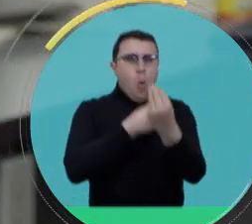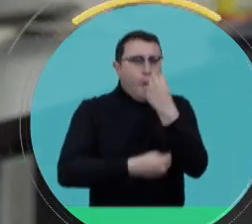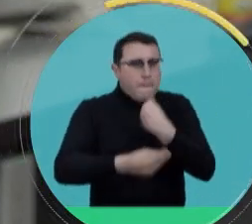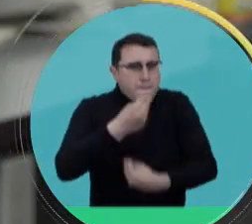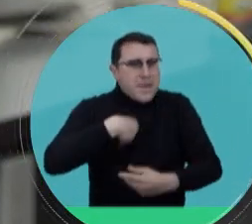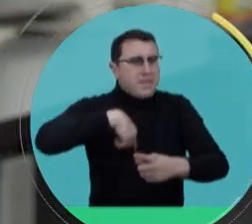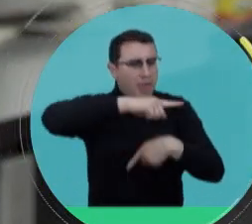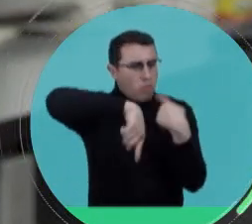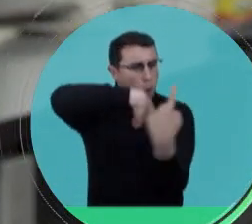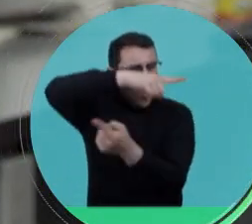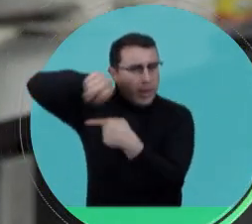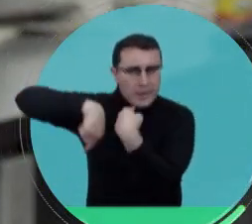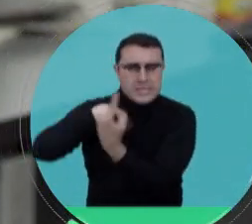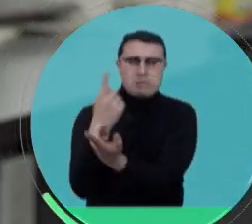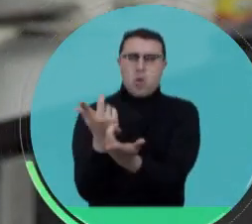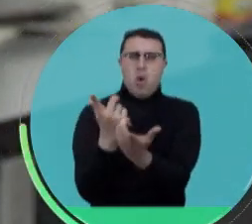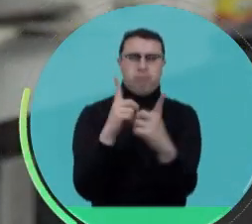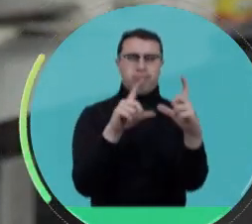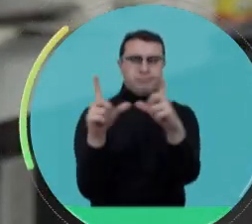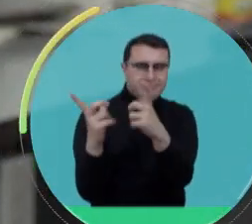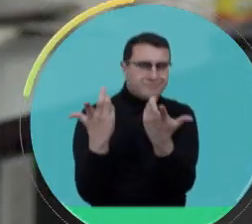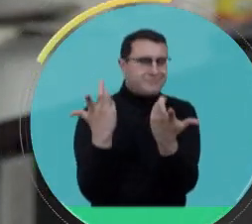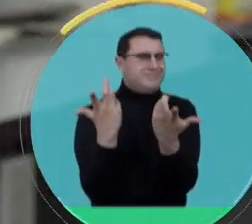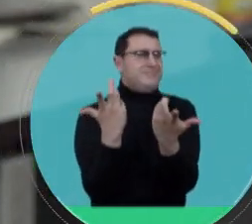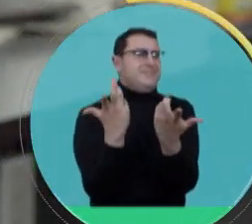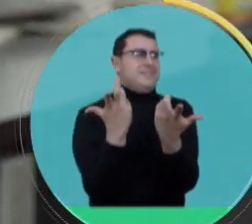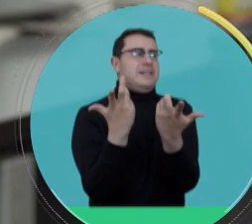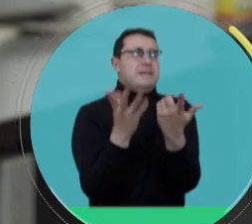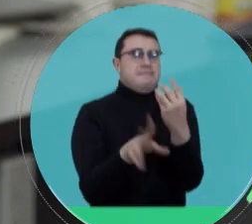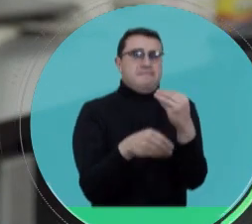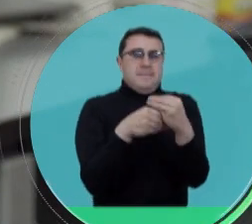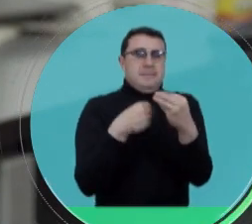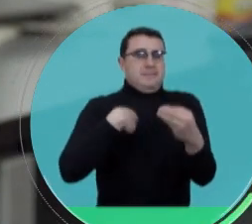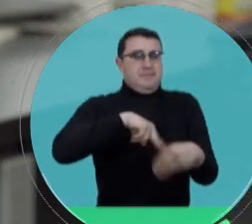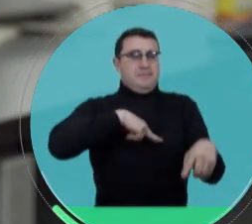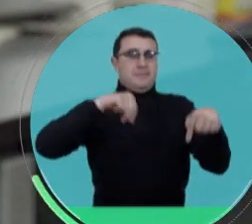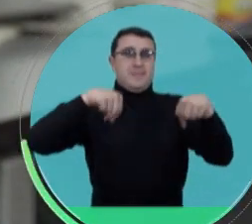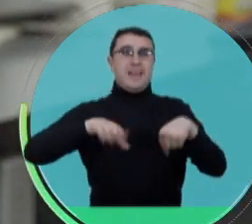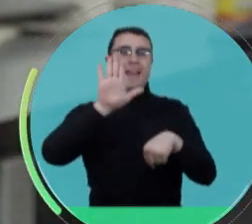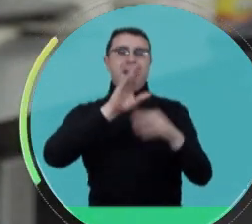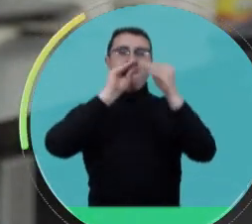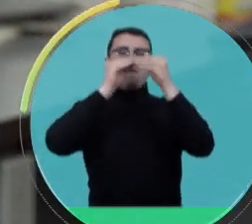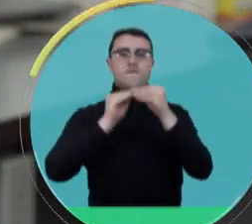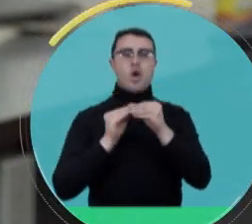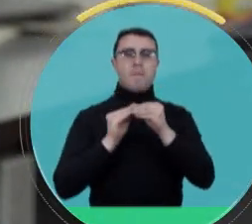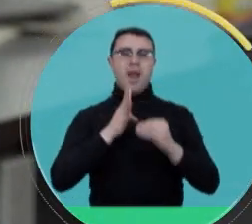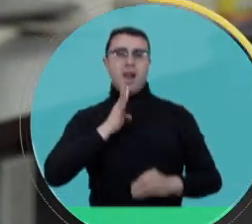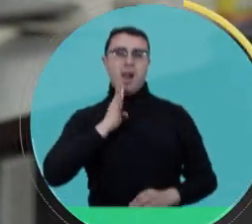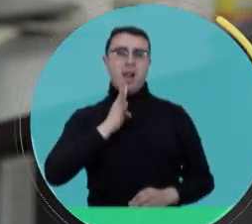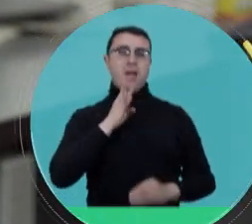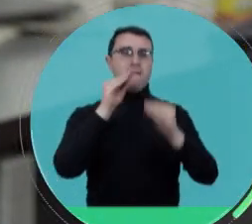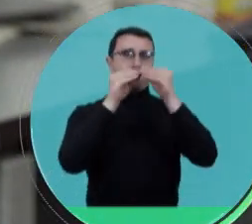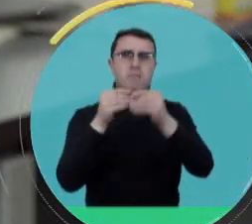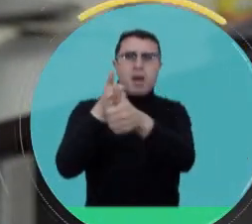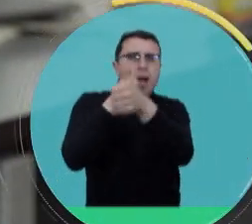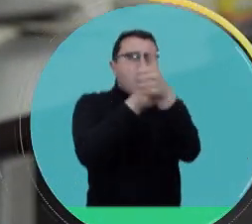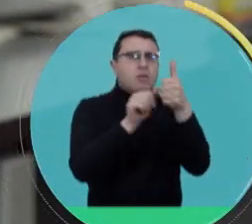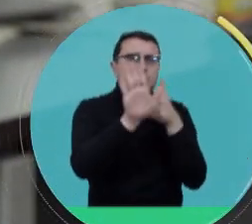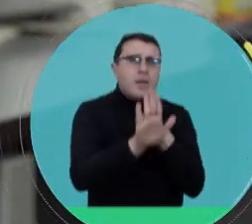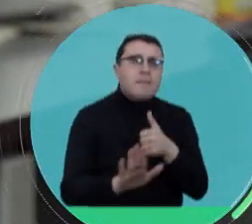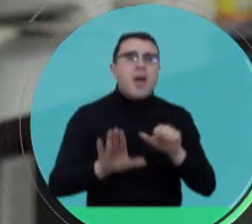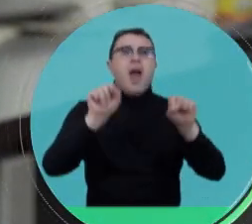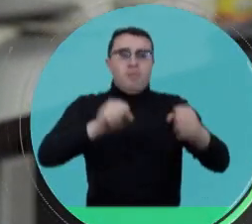idiosincrasia desde la gast economía des el turismo desde la manera particular en que somos y ya hablamos en cada uno de nuestros